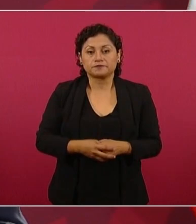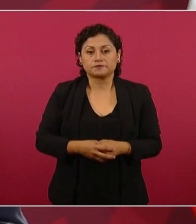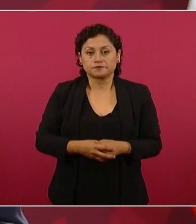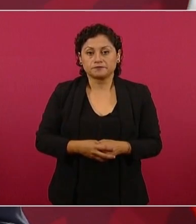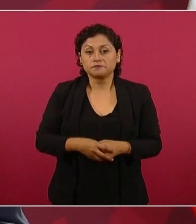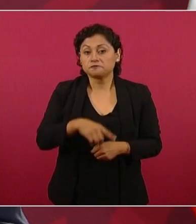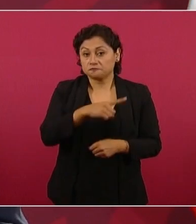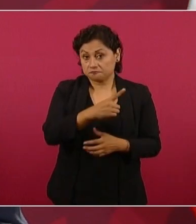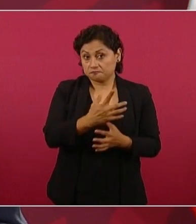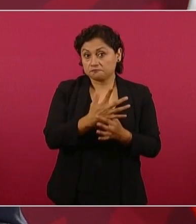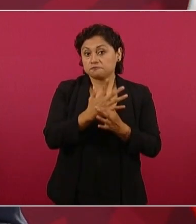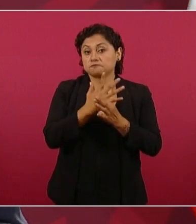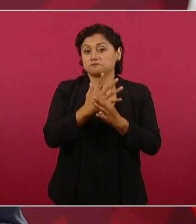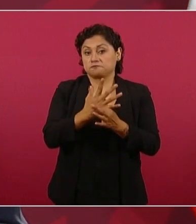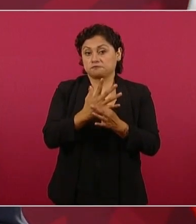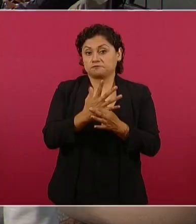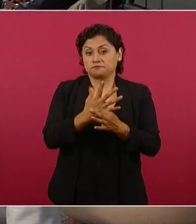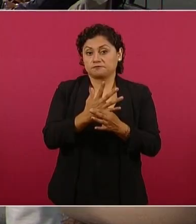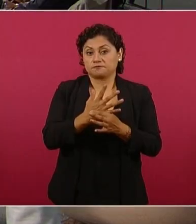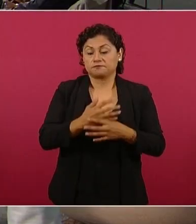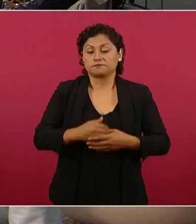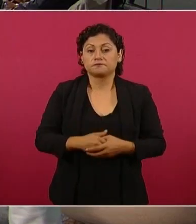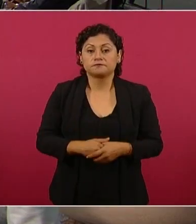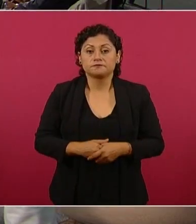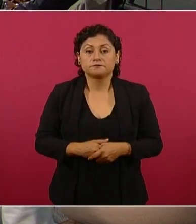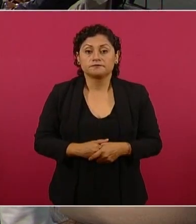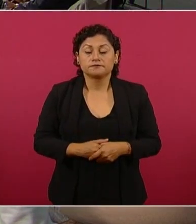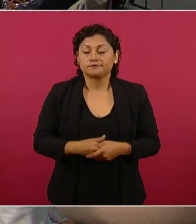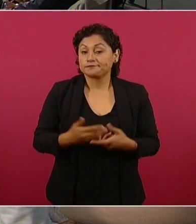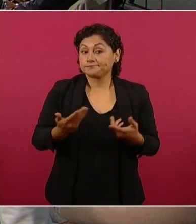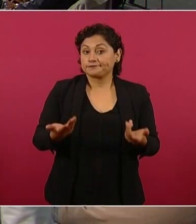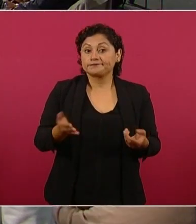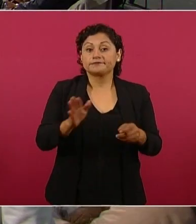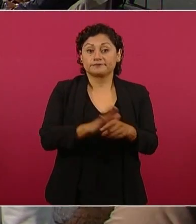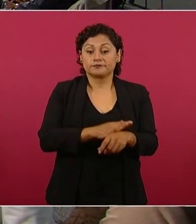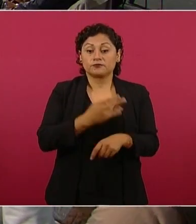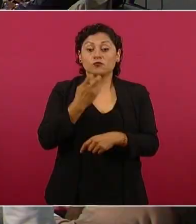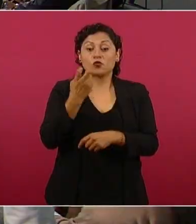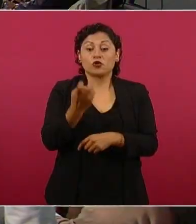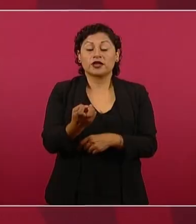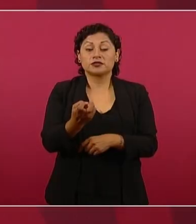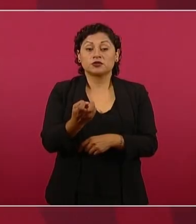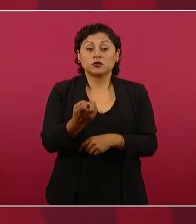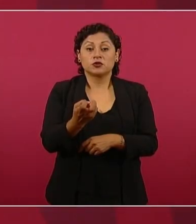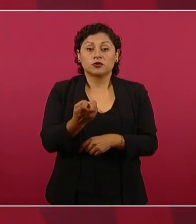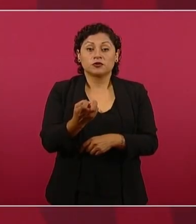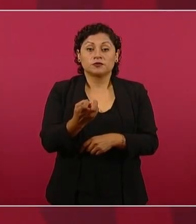refirió el presidente Biden. Por eso le tenemos